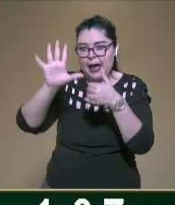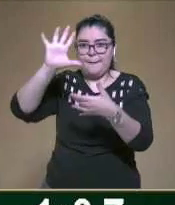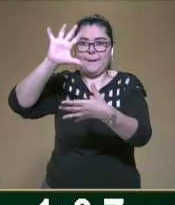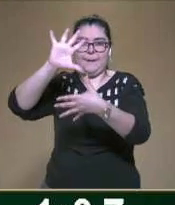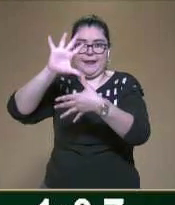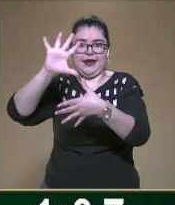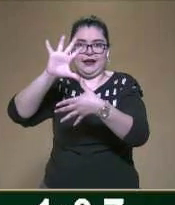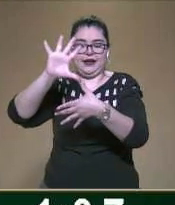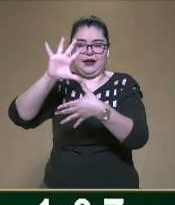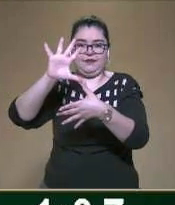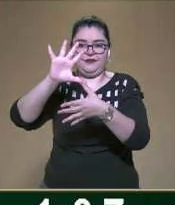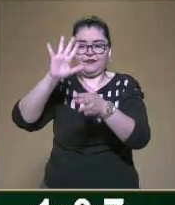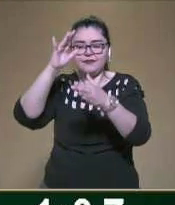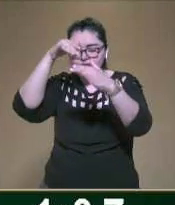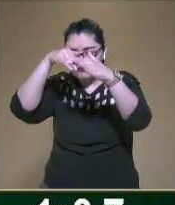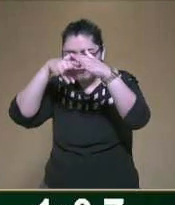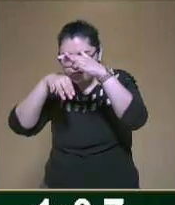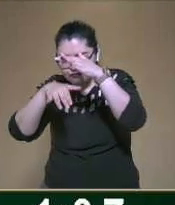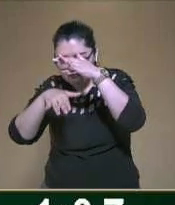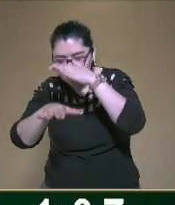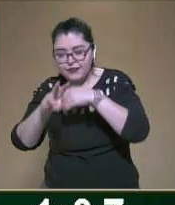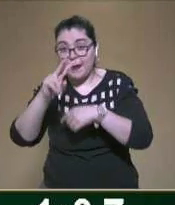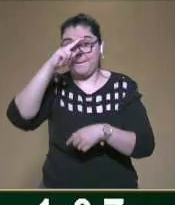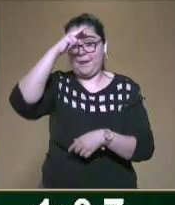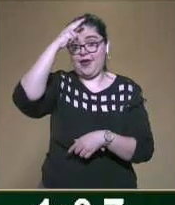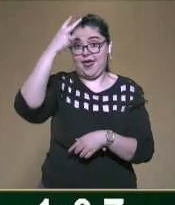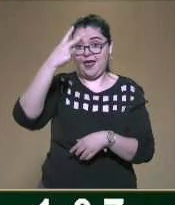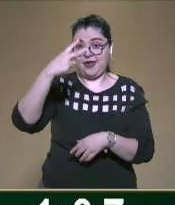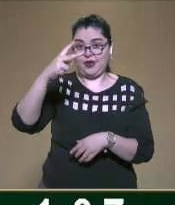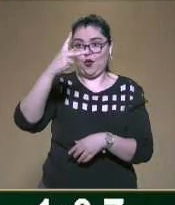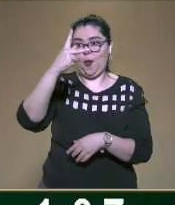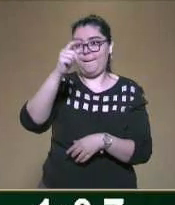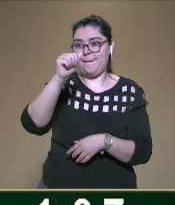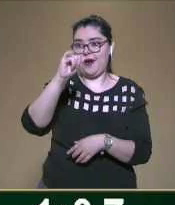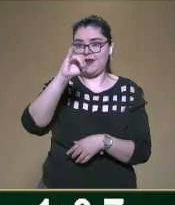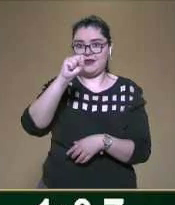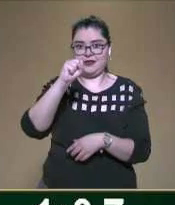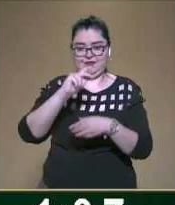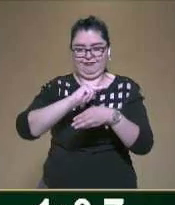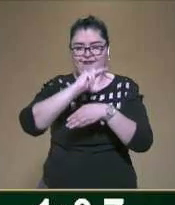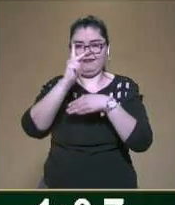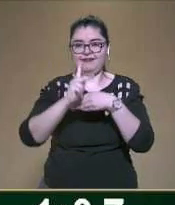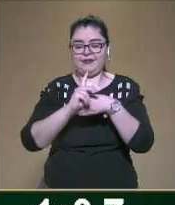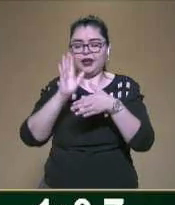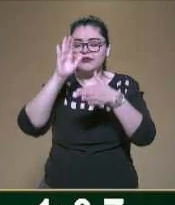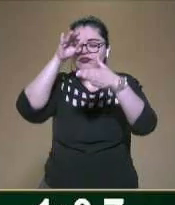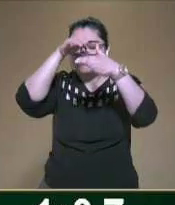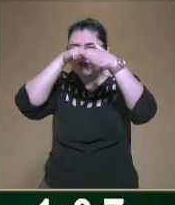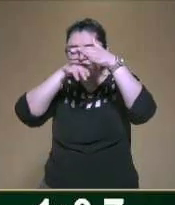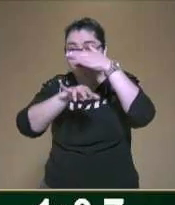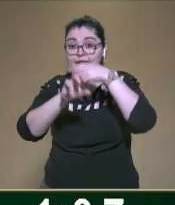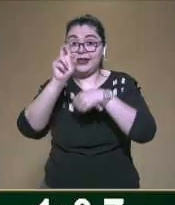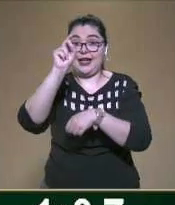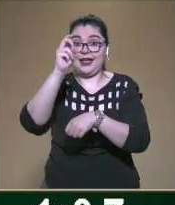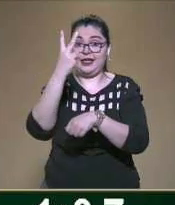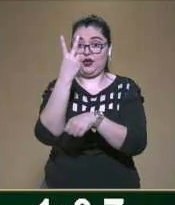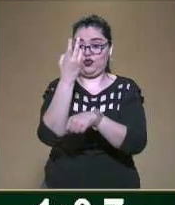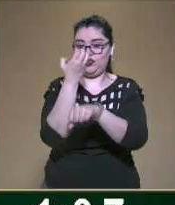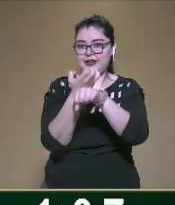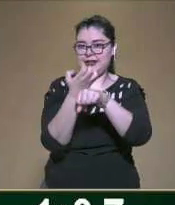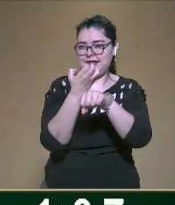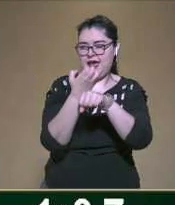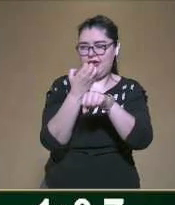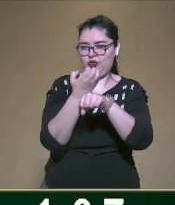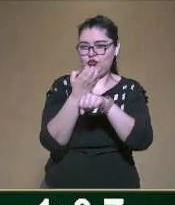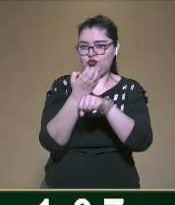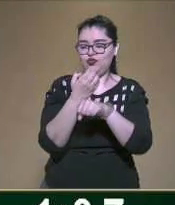se encuentra nuestro país, México. México, dentro de las 32 entidades, se encuentra Nuevo León, que es la